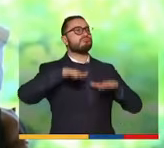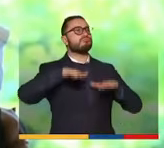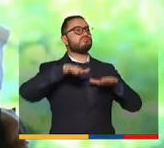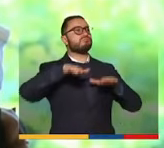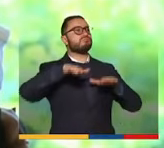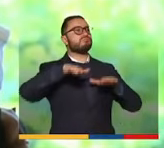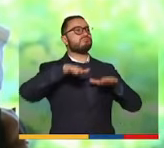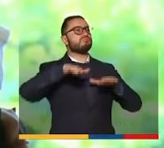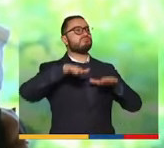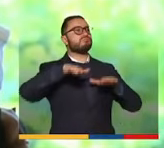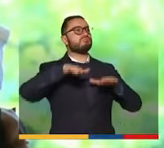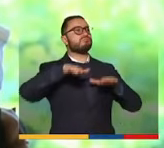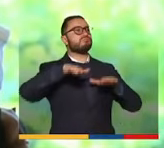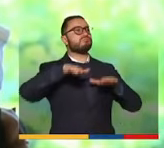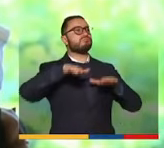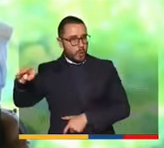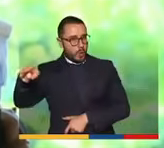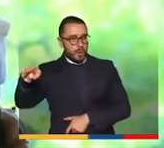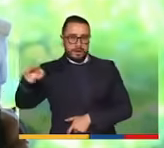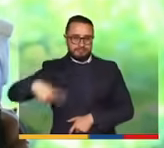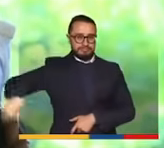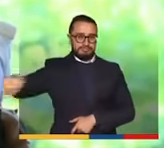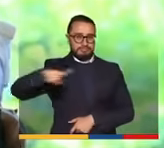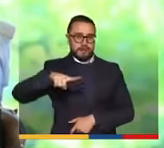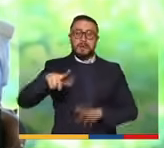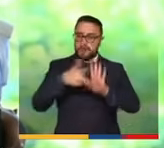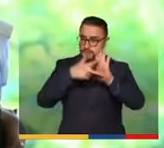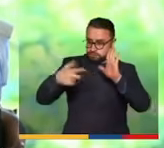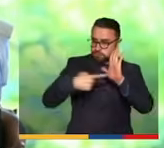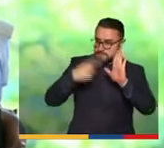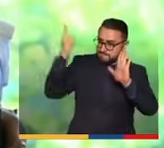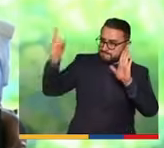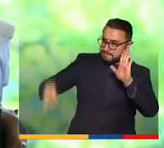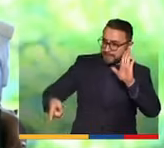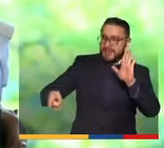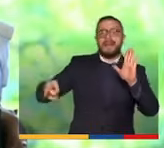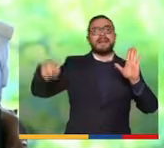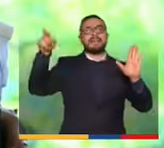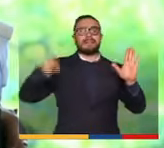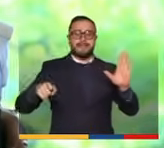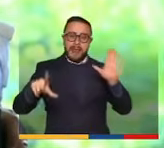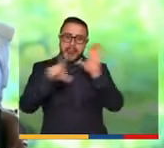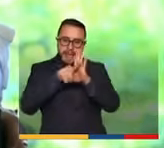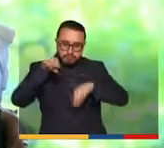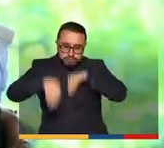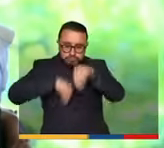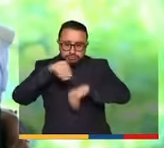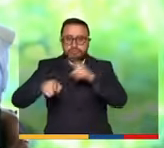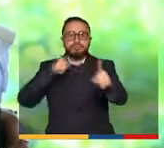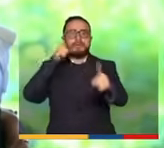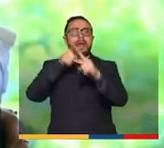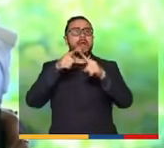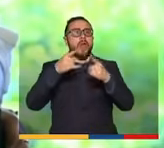en el Congreso de la República como ordena la Constitución en beneficio del interés general.